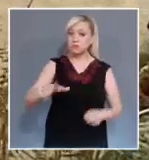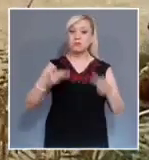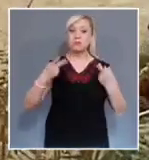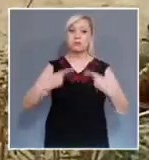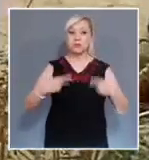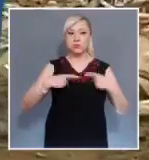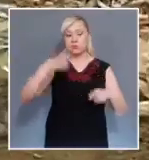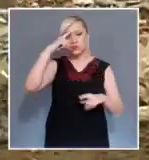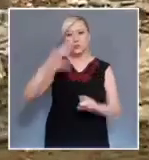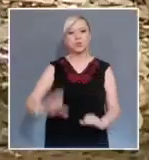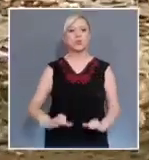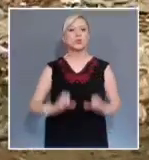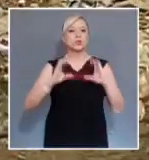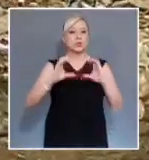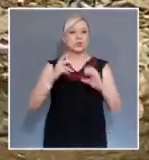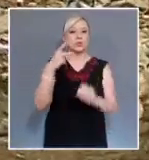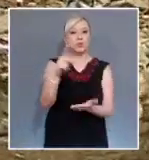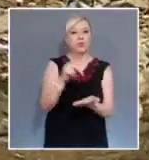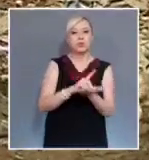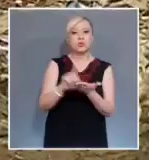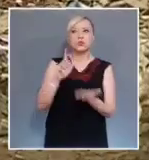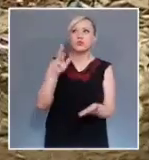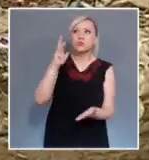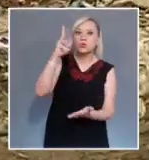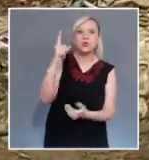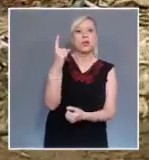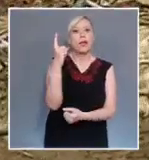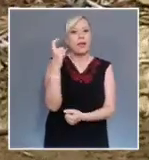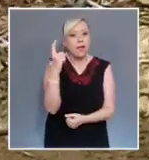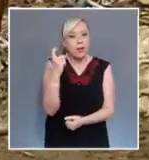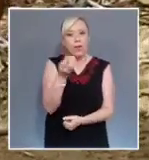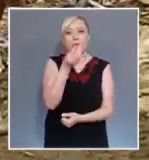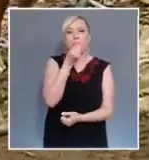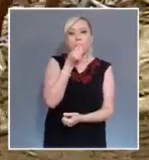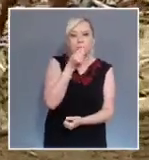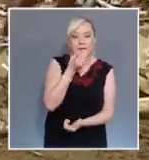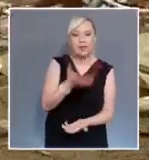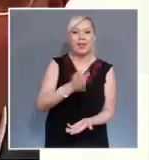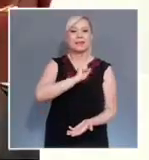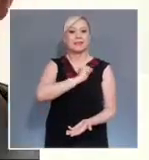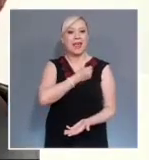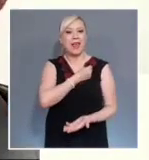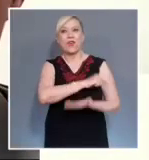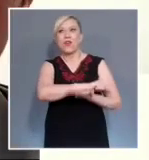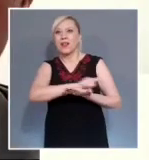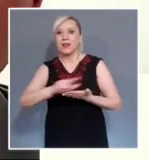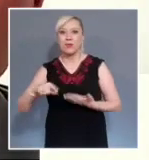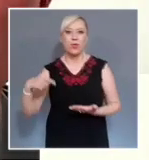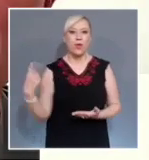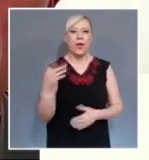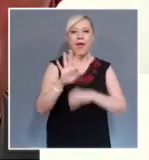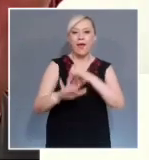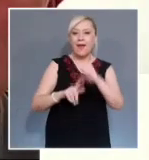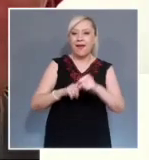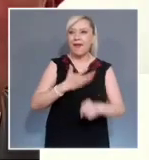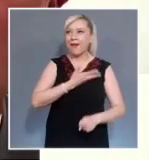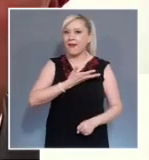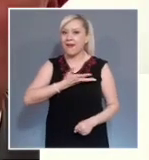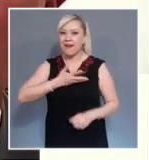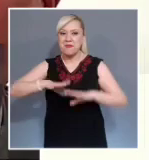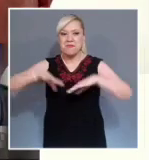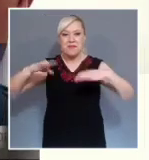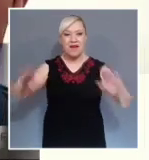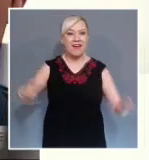los derechos en el largo por lo tanto proteger el derecho al futuro por eso es tan importante garantizar